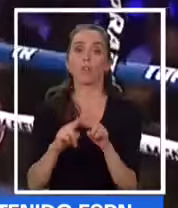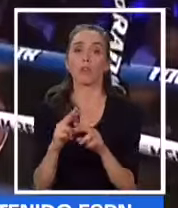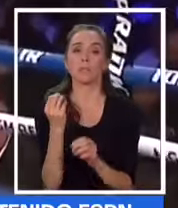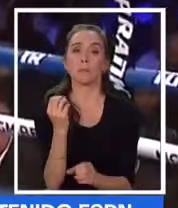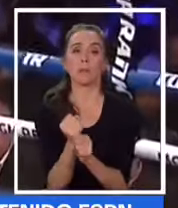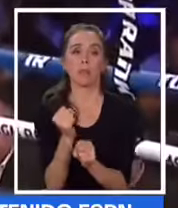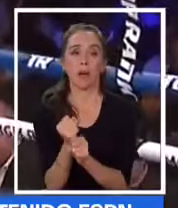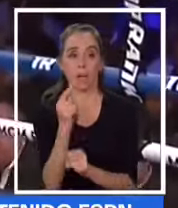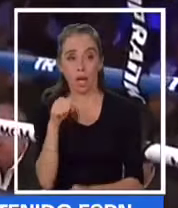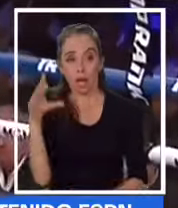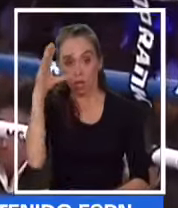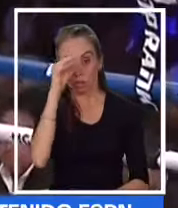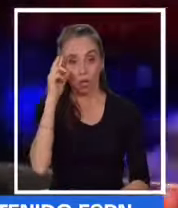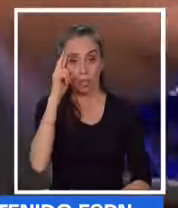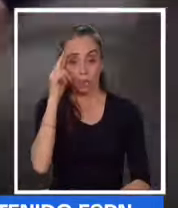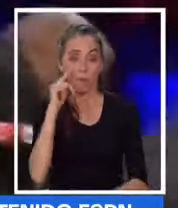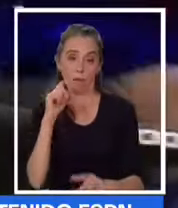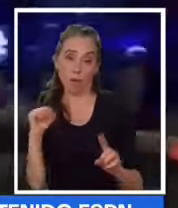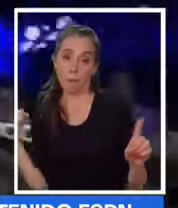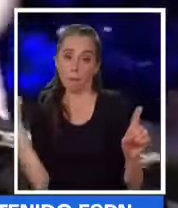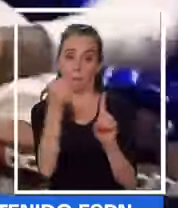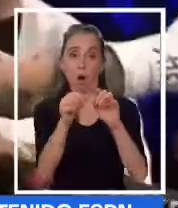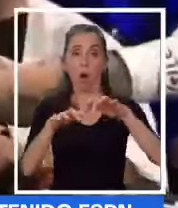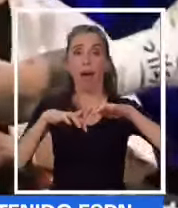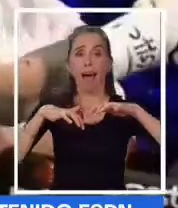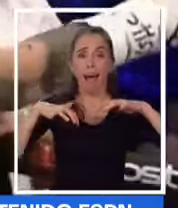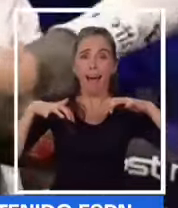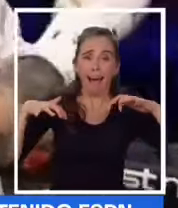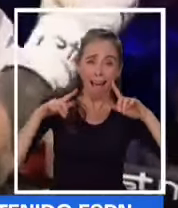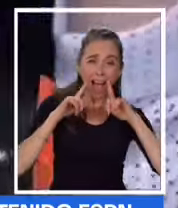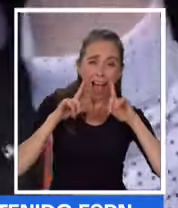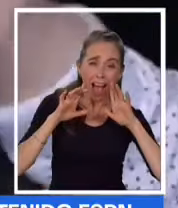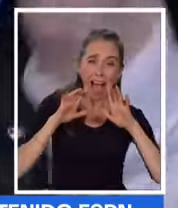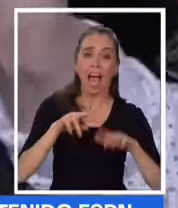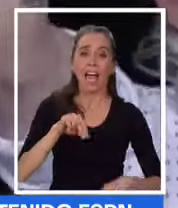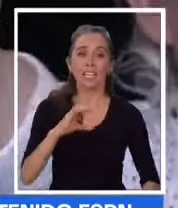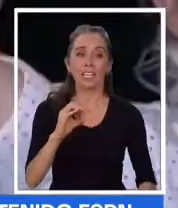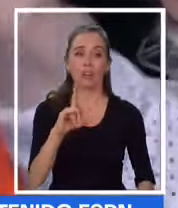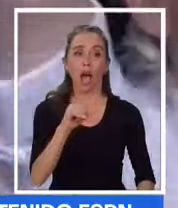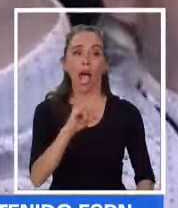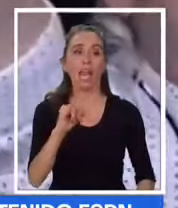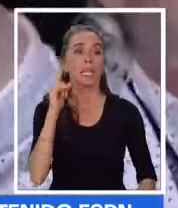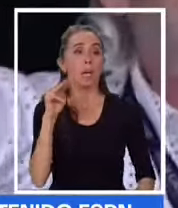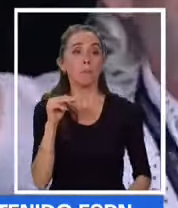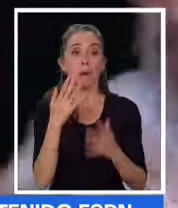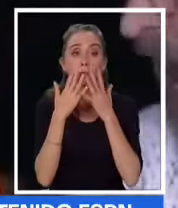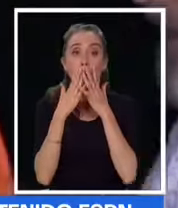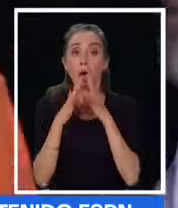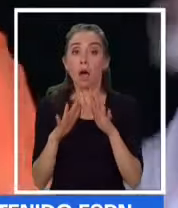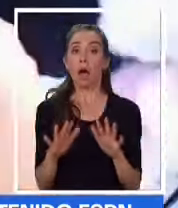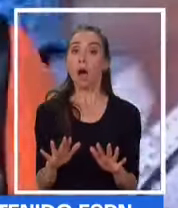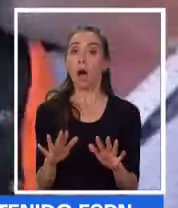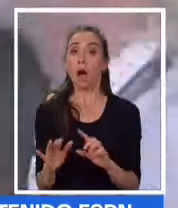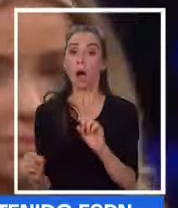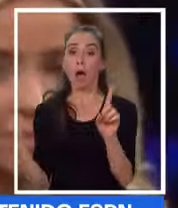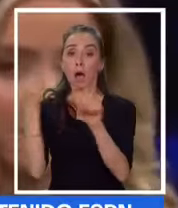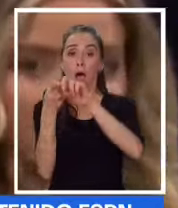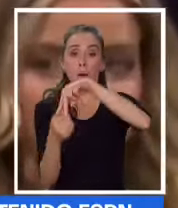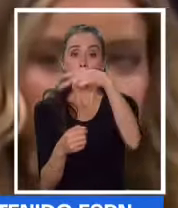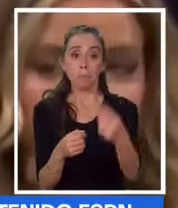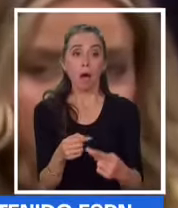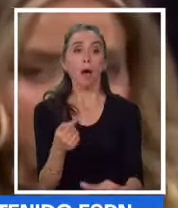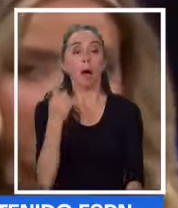será una noche para el recuerdo. Un público que ovacionó a Nico Ali Walsh y una madre en estado de shock tras el triunfo.